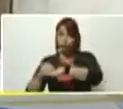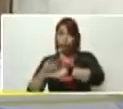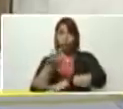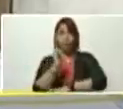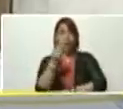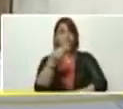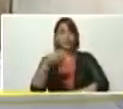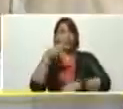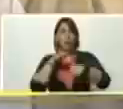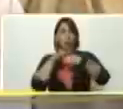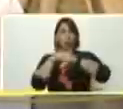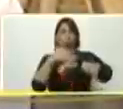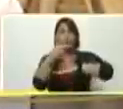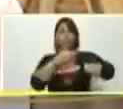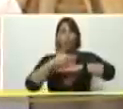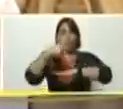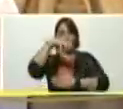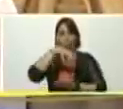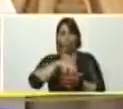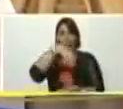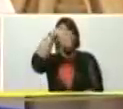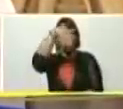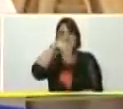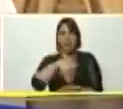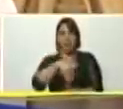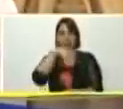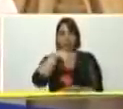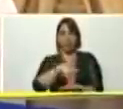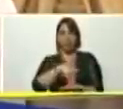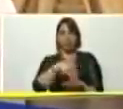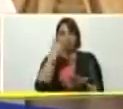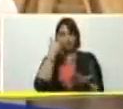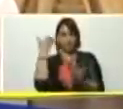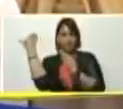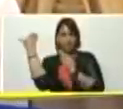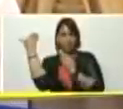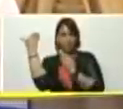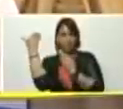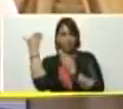Rodríguez, gobernador del estado Miranda